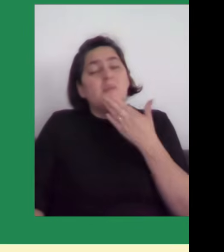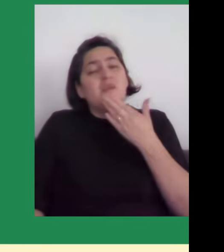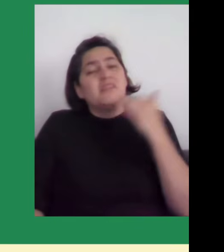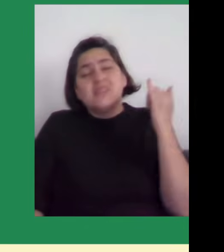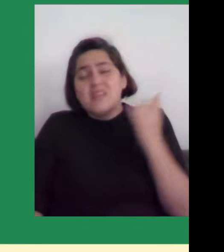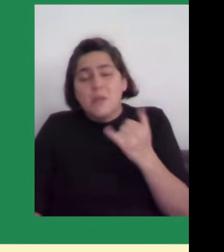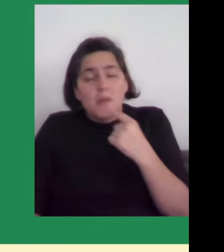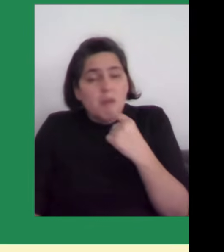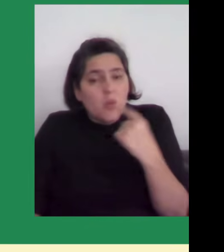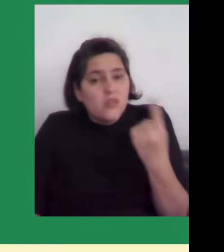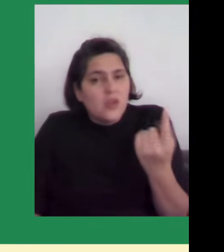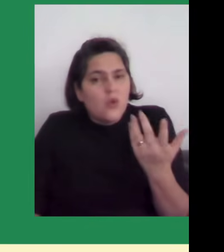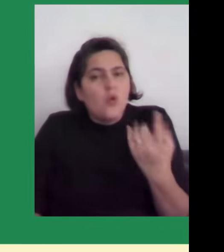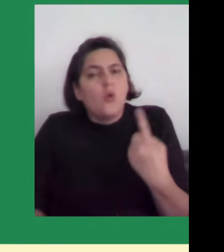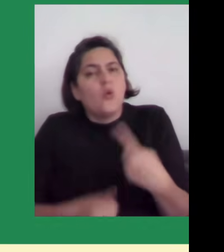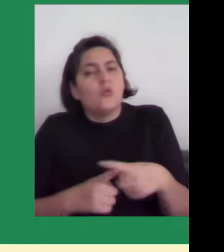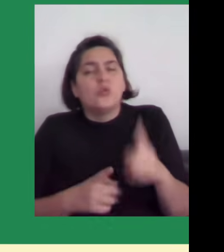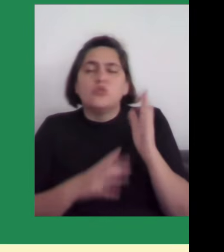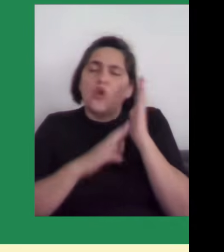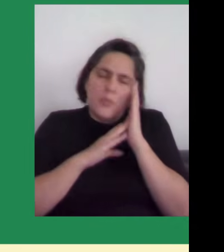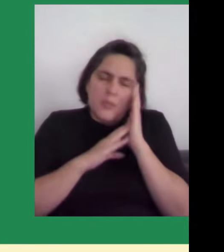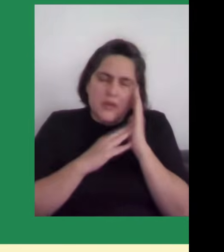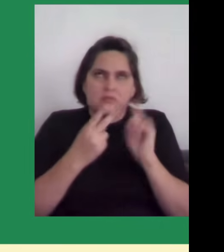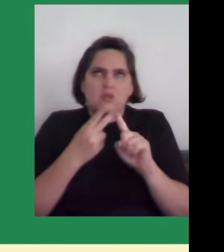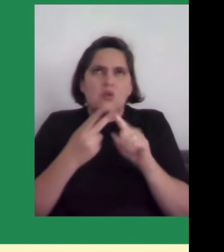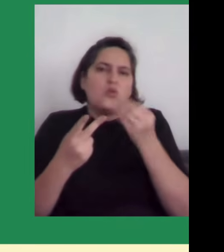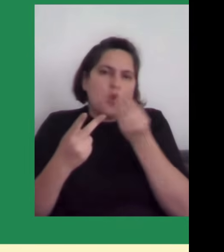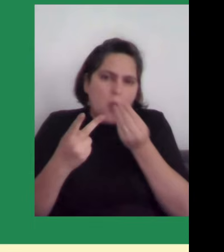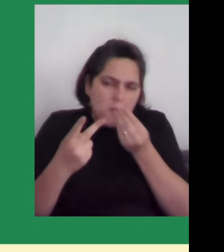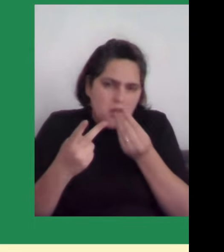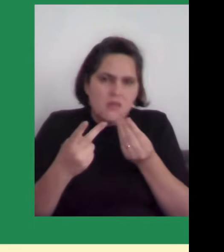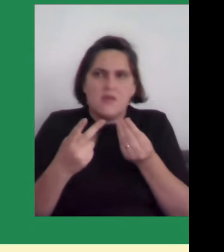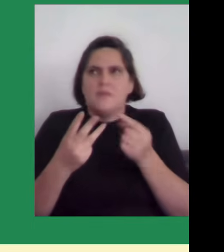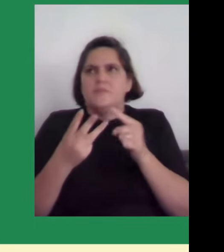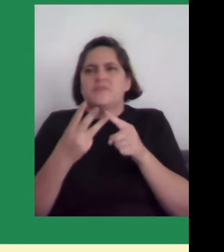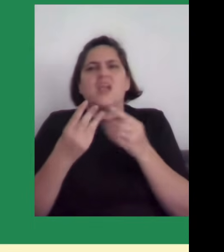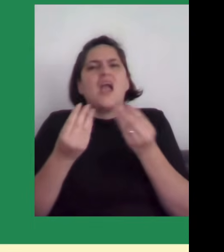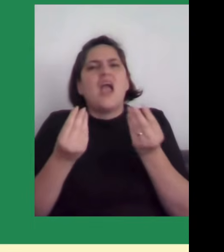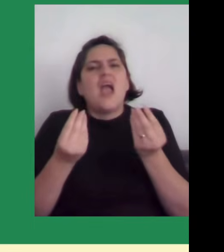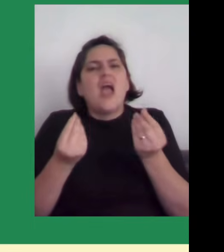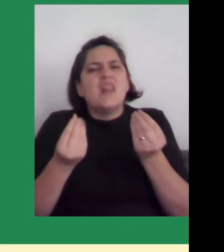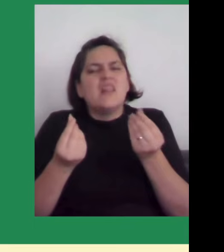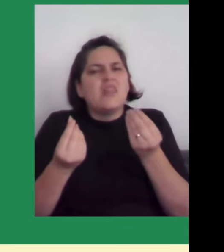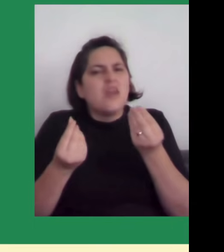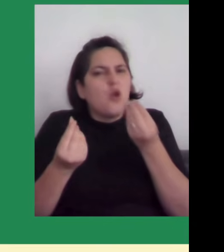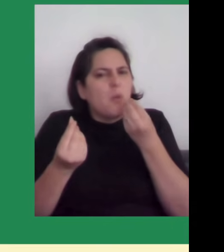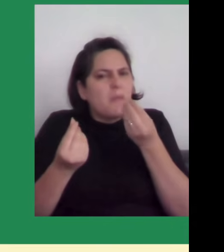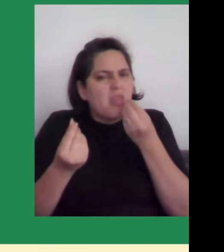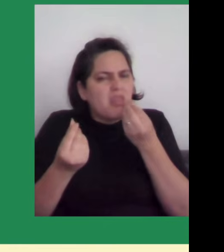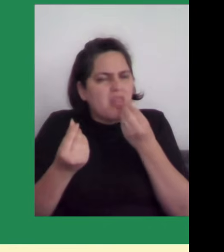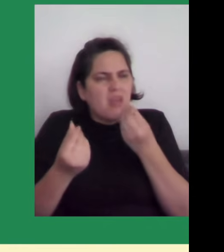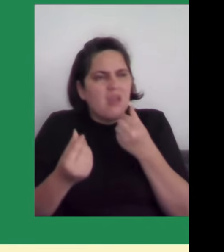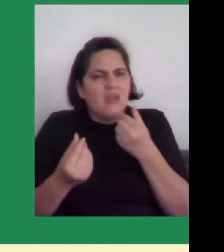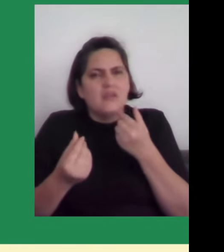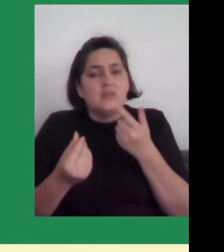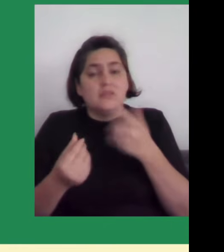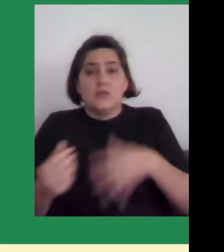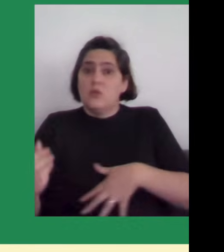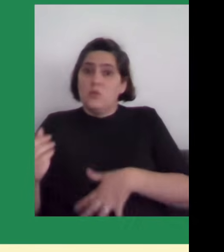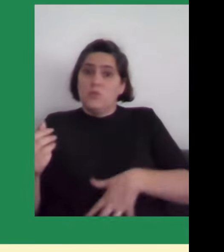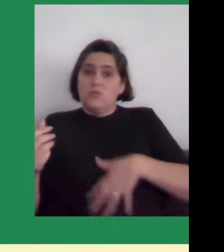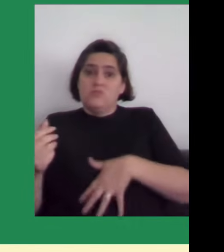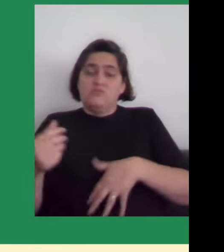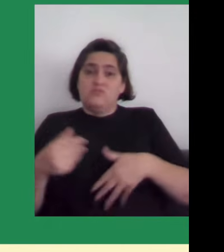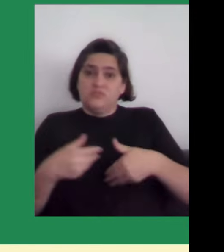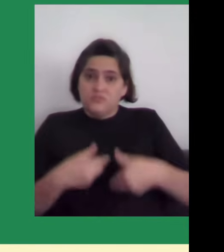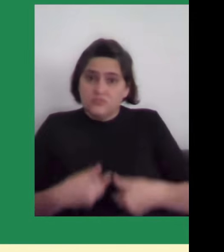solamente sueño, alimentación, calidad de la alimentación, digestión, por ejemplo, que